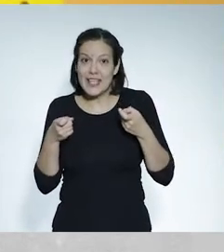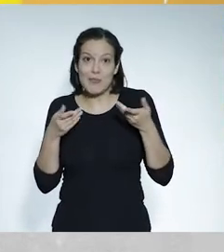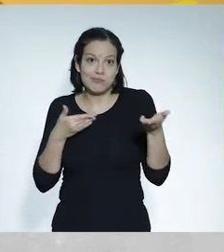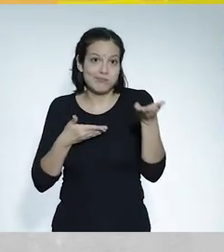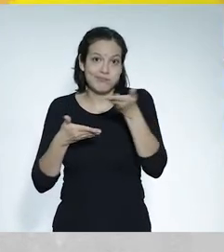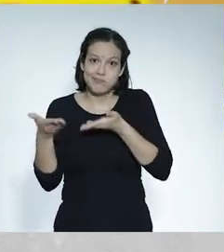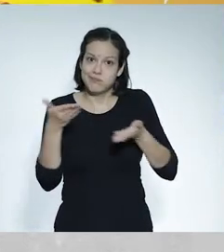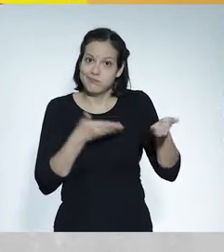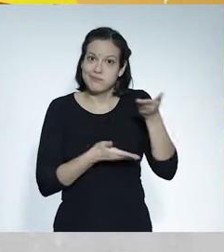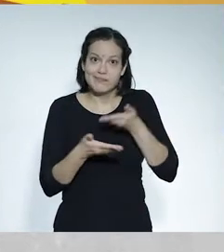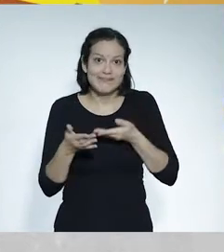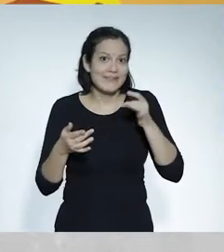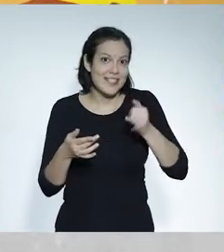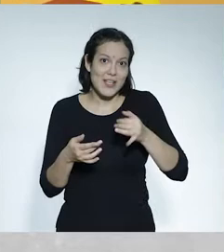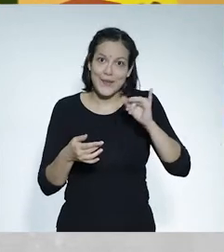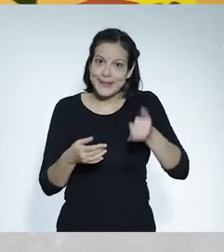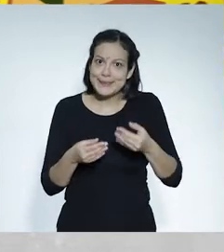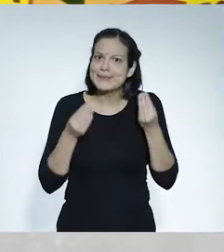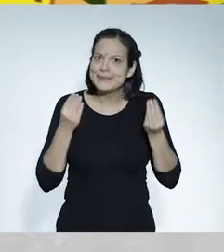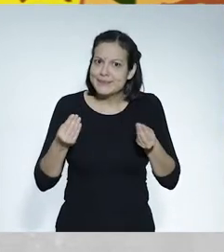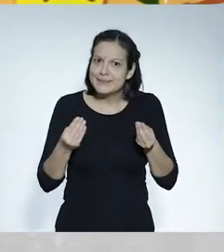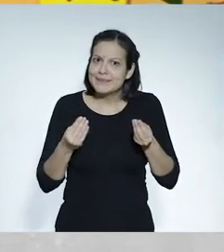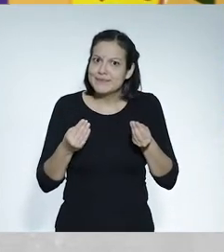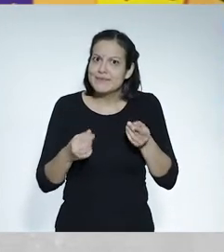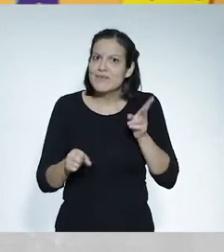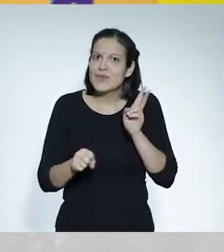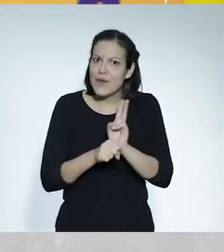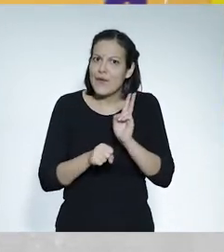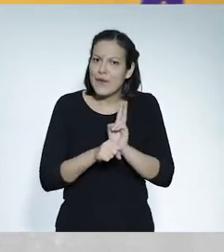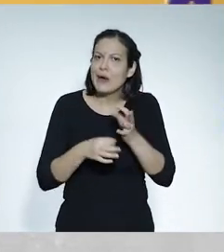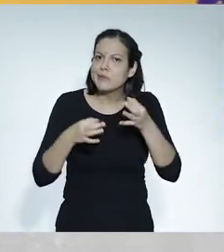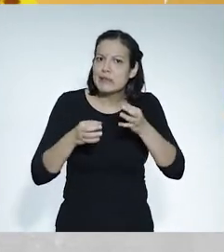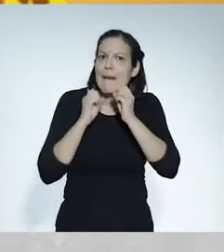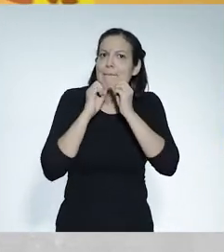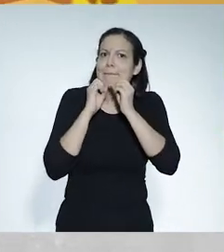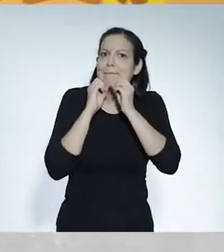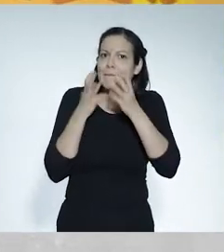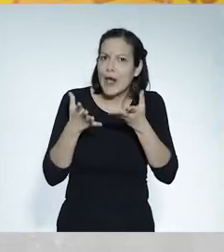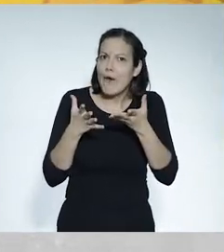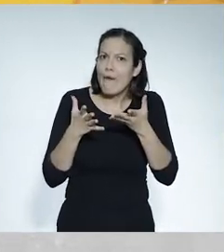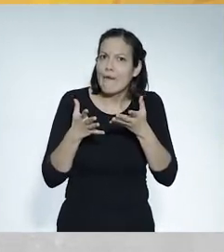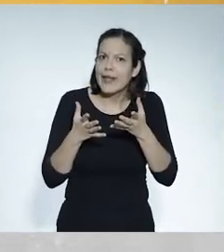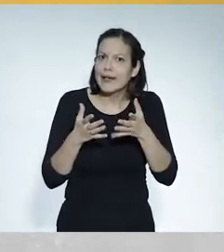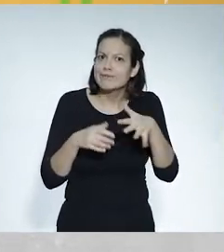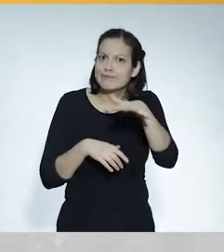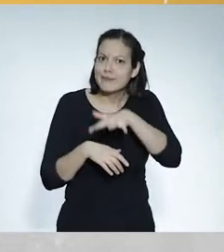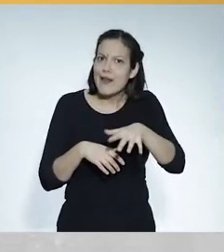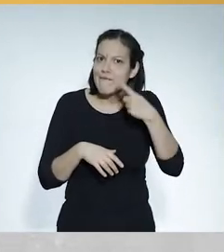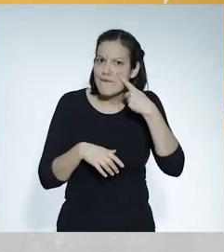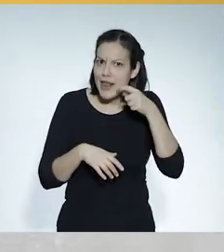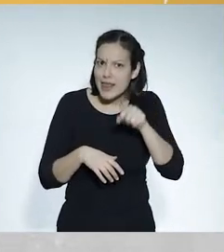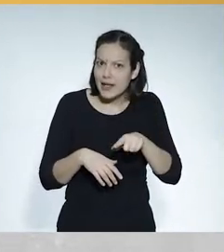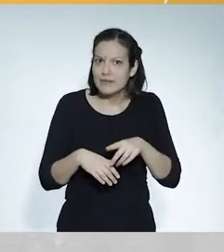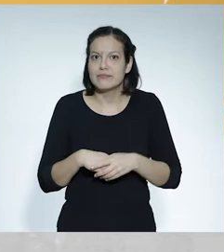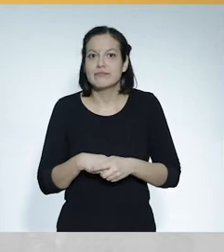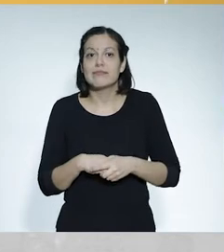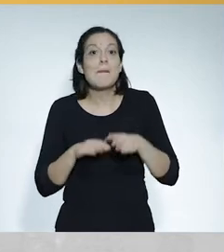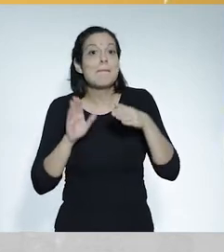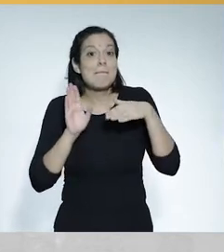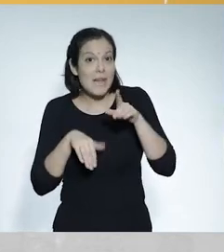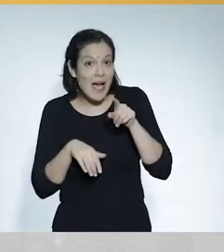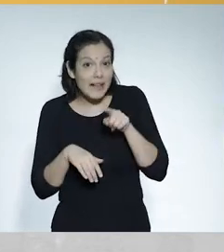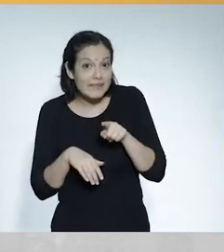mutuamente para conservar y mejorar nuestras vidas y sobre todo para